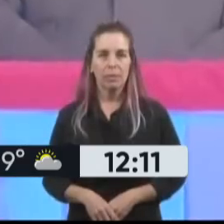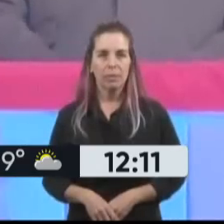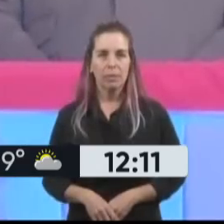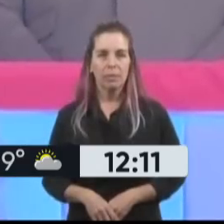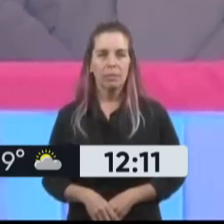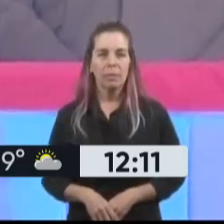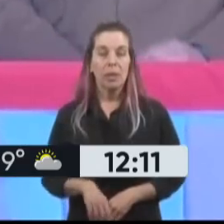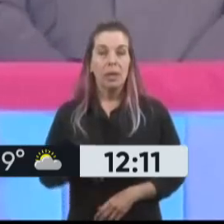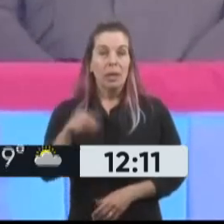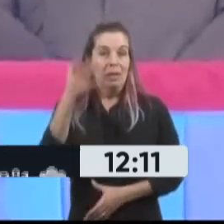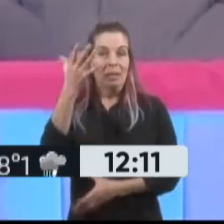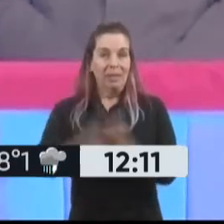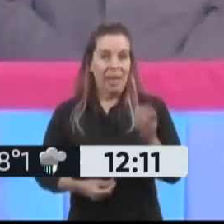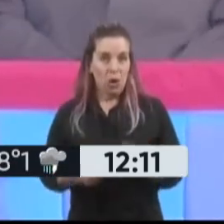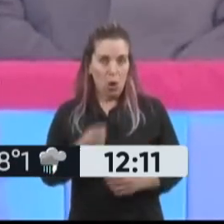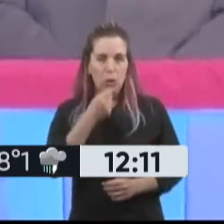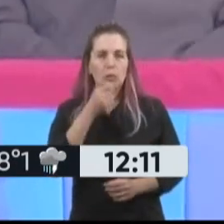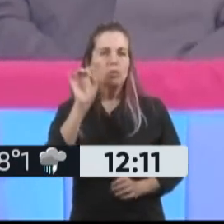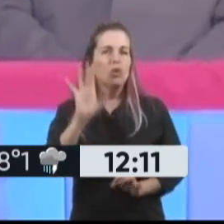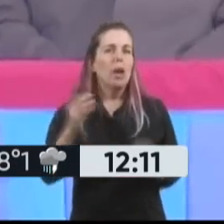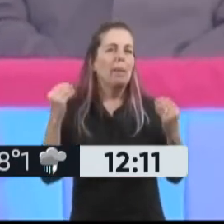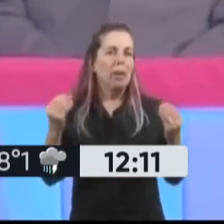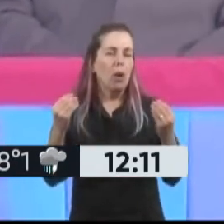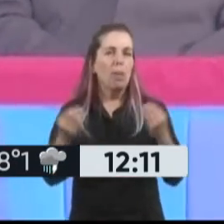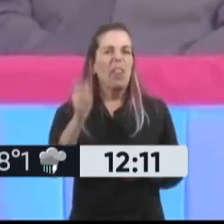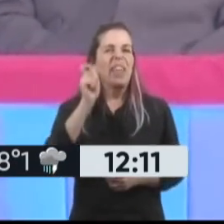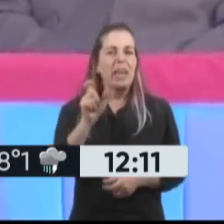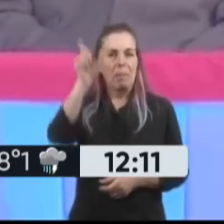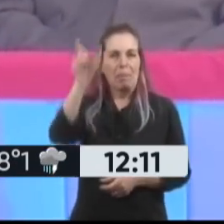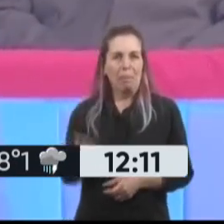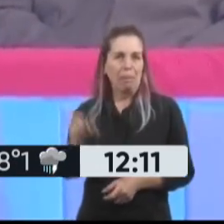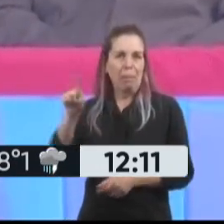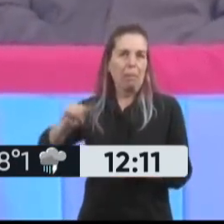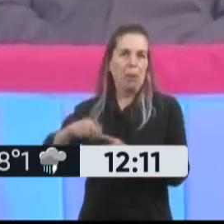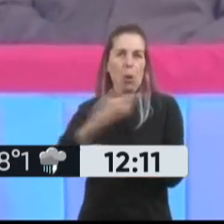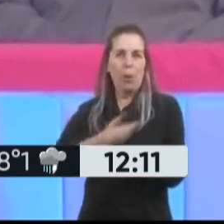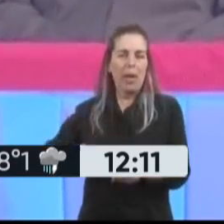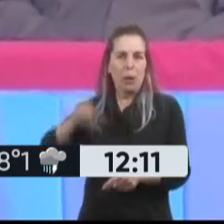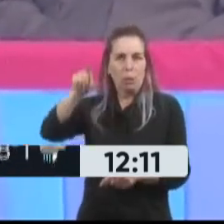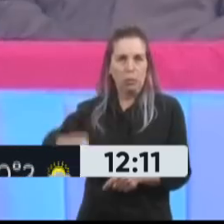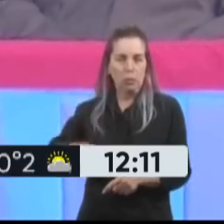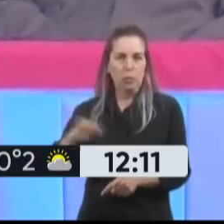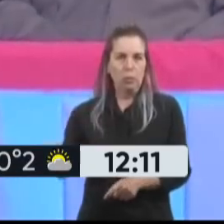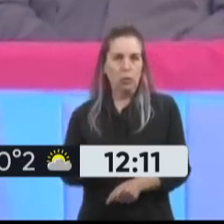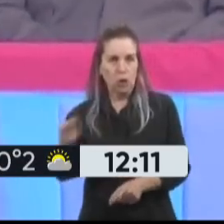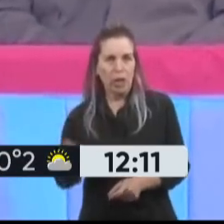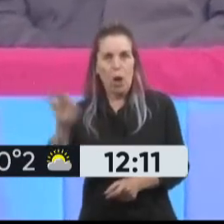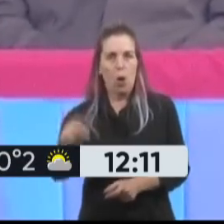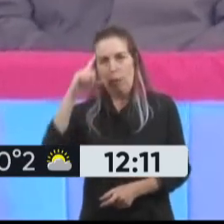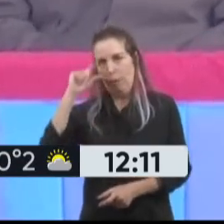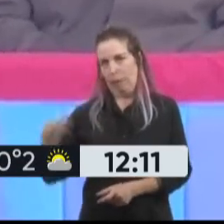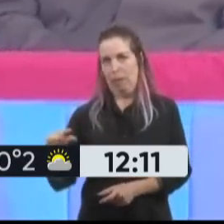Esta salvajada solo puede ser producto de la mente de un socialista o un energúmeno, que es otra forma de llamar